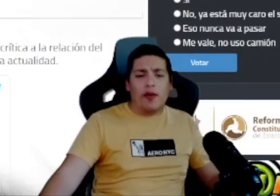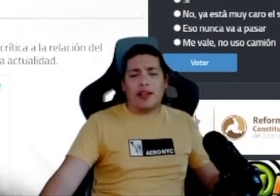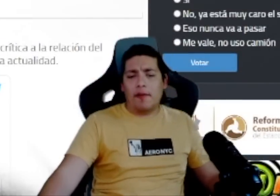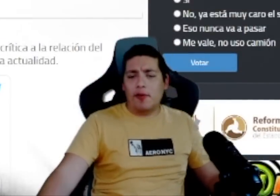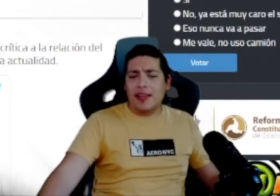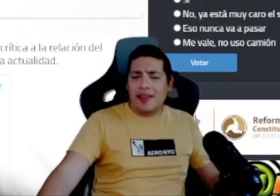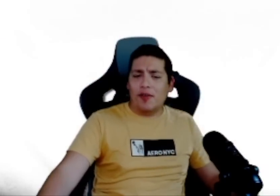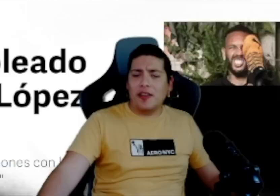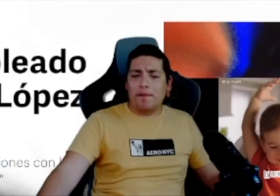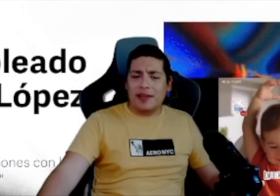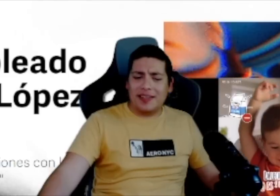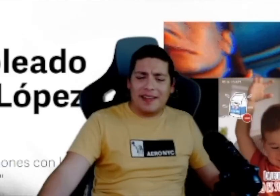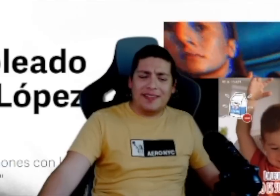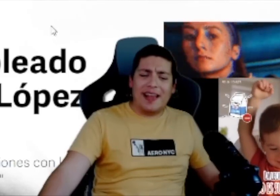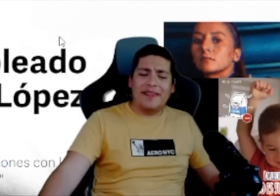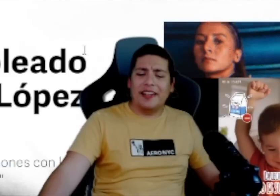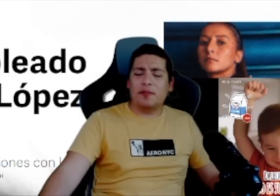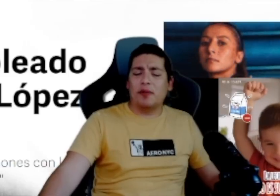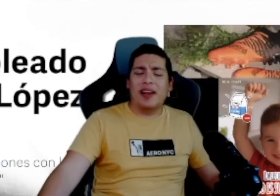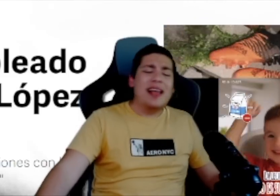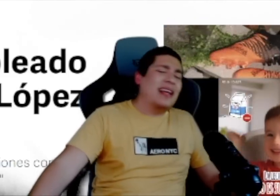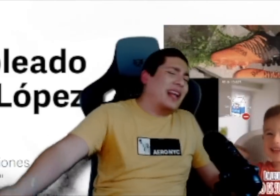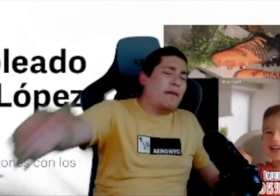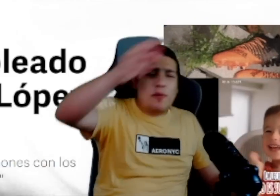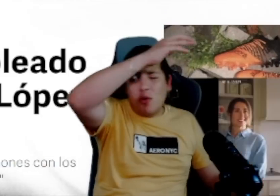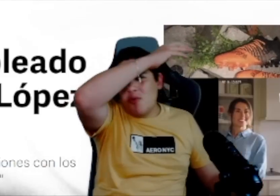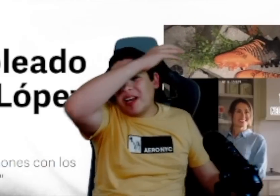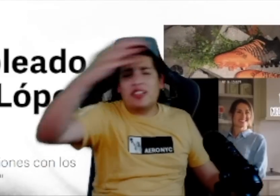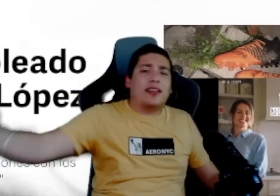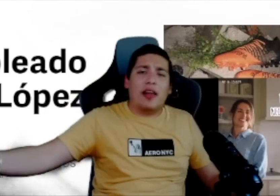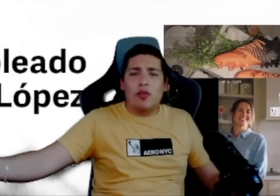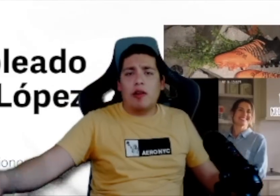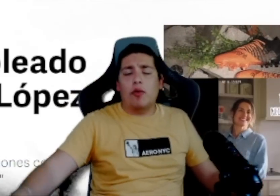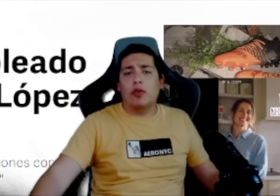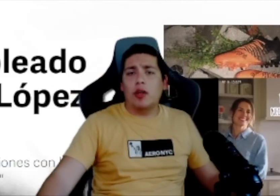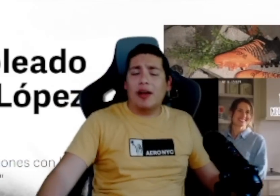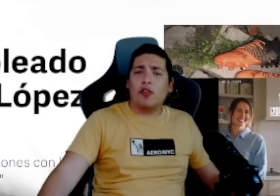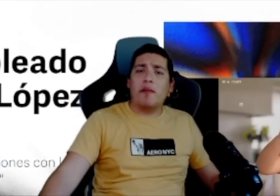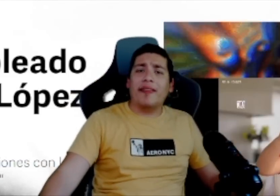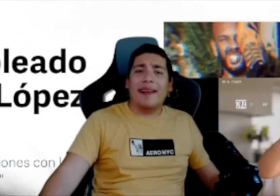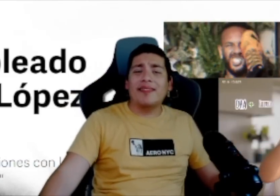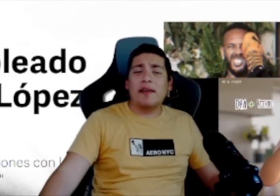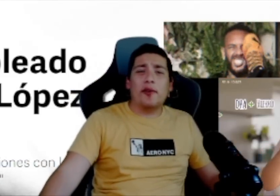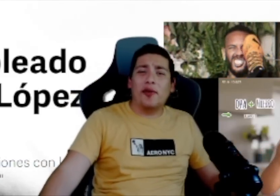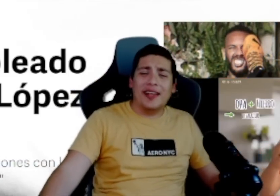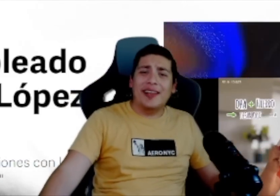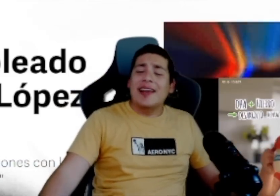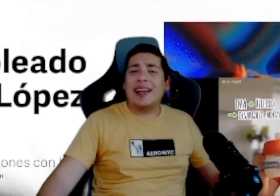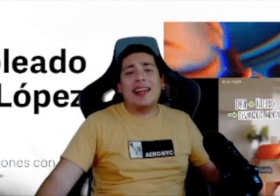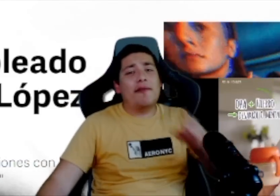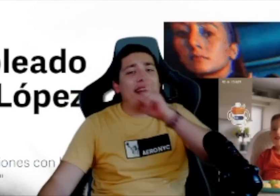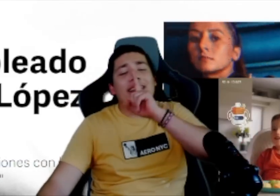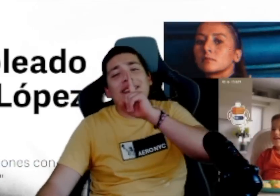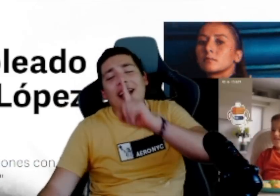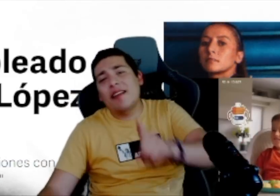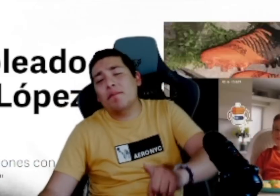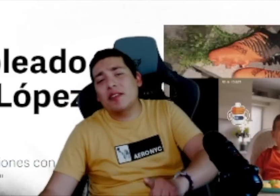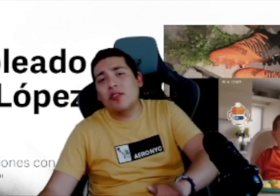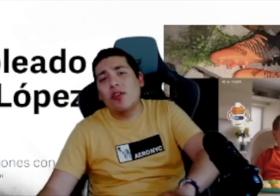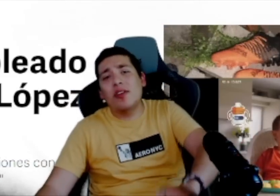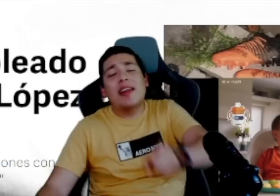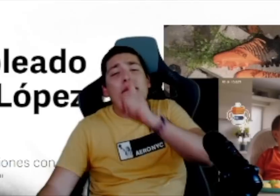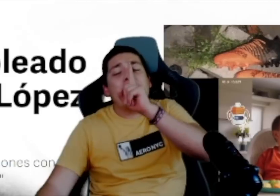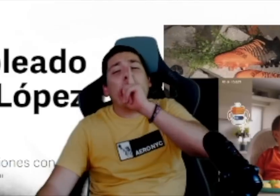esto fue lo que habló el día de hoy el presidente Andrés Manuel, que le pegó un cachetadón guajolotero al comandante Borolas, que debería de estar